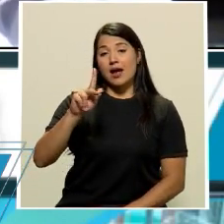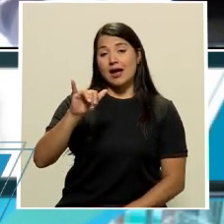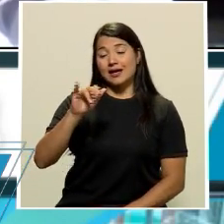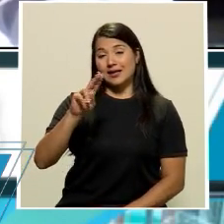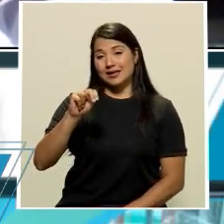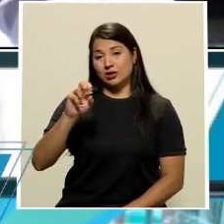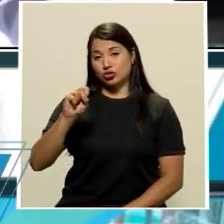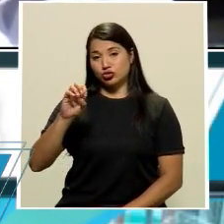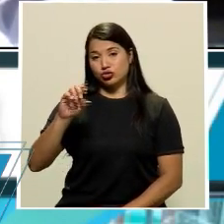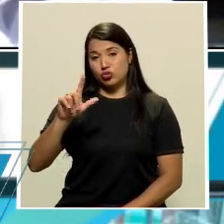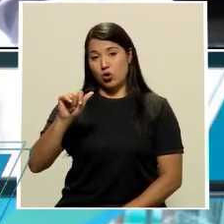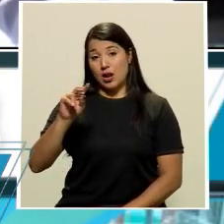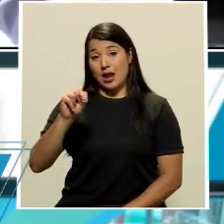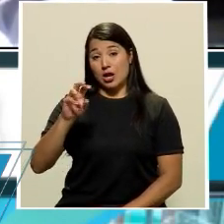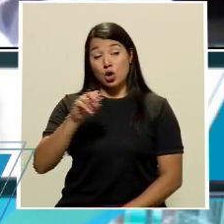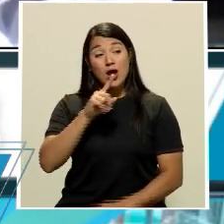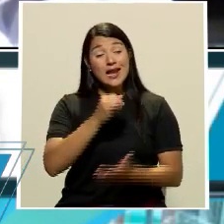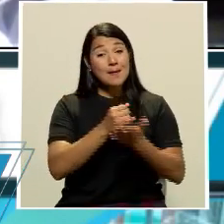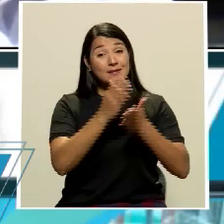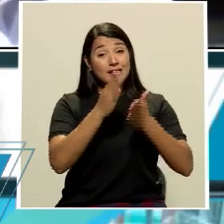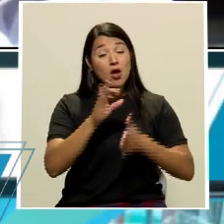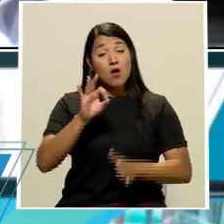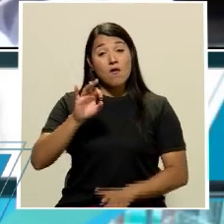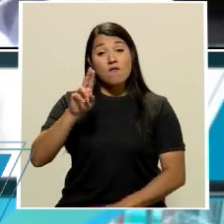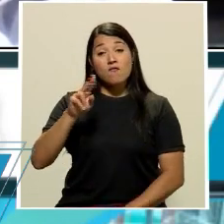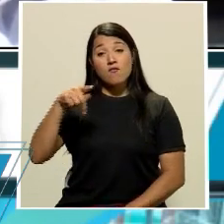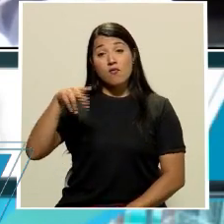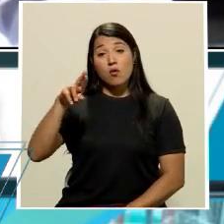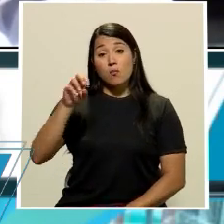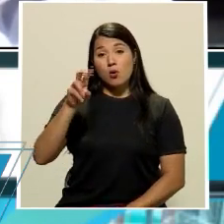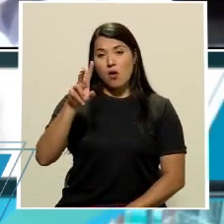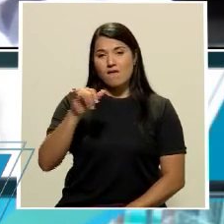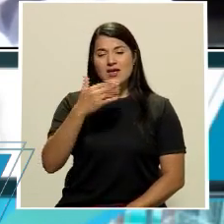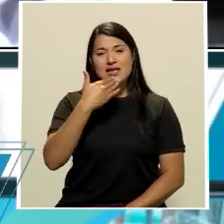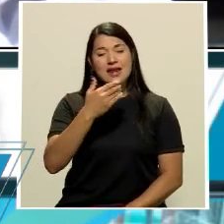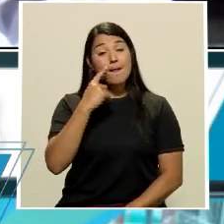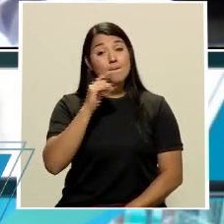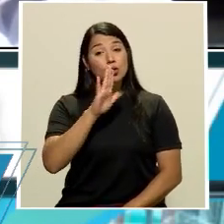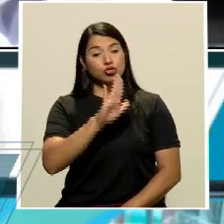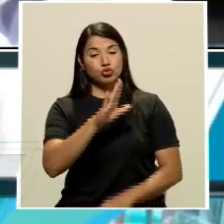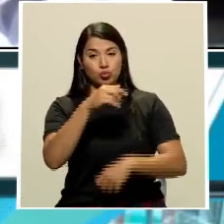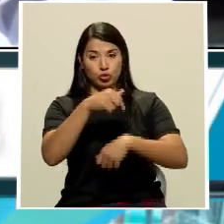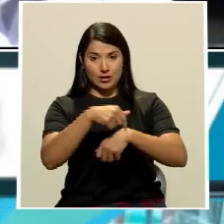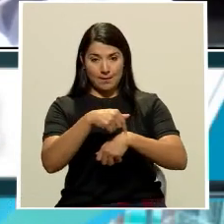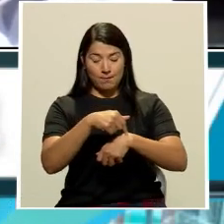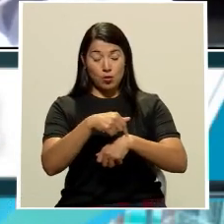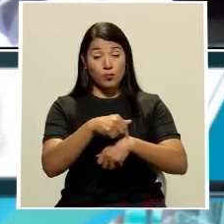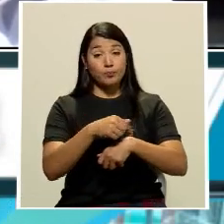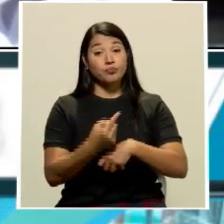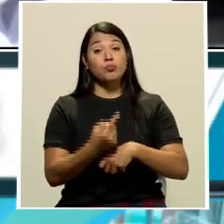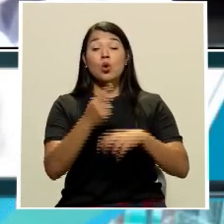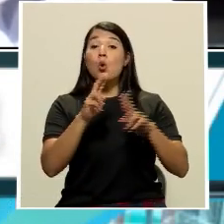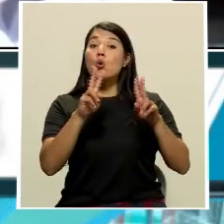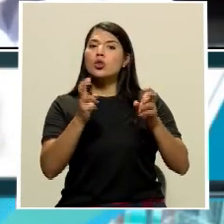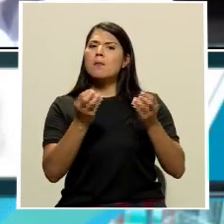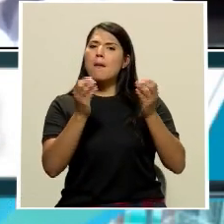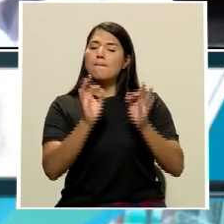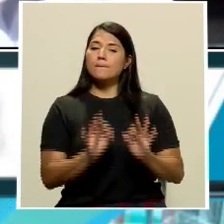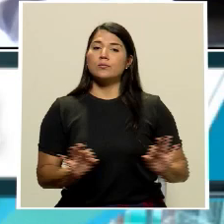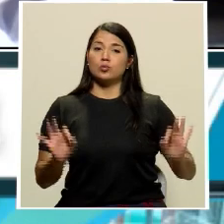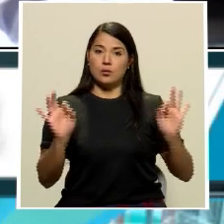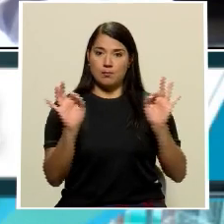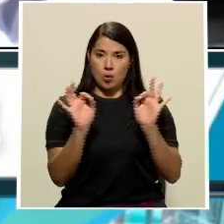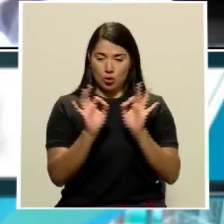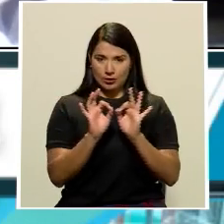de FUPROVI, le agradezco el tiempo que nos dedicó, un tema